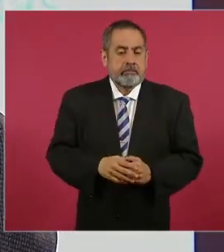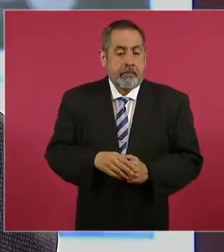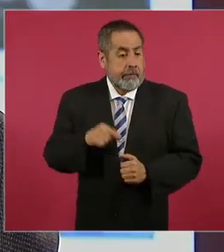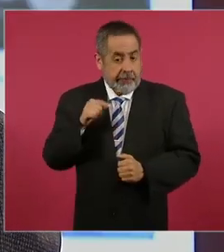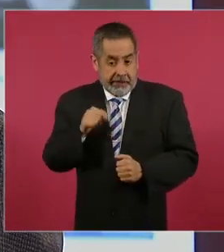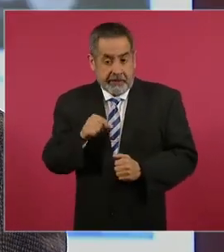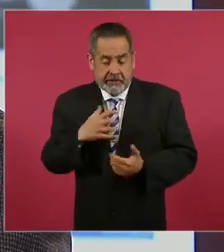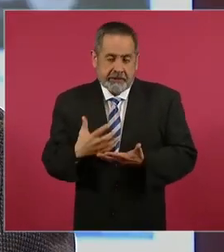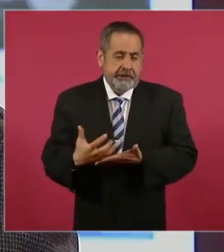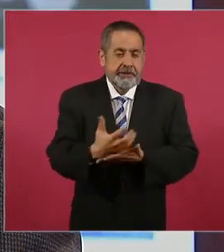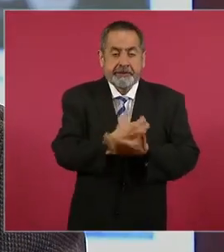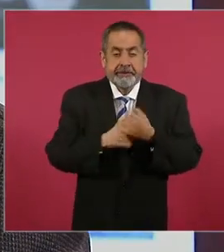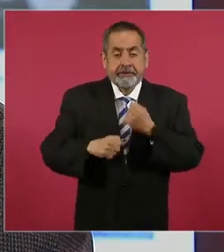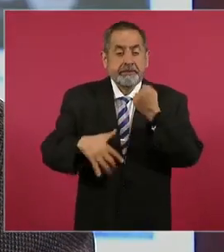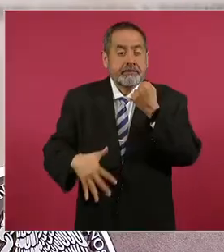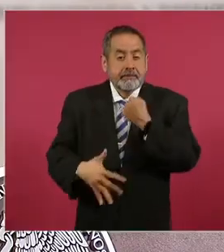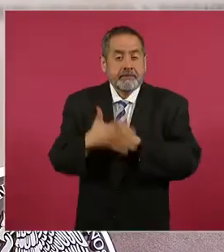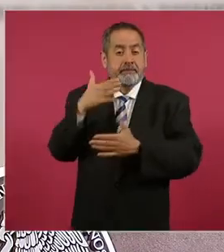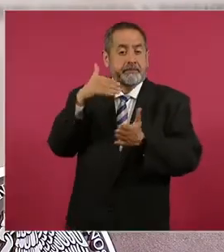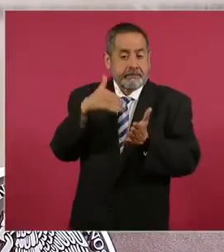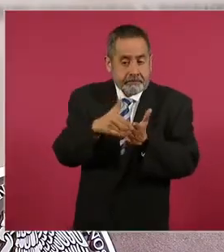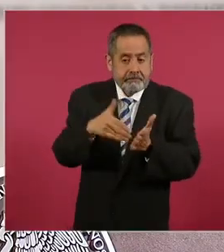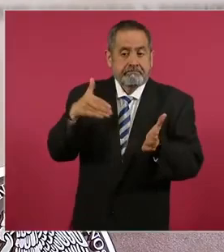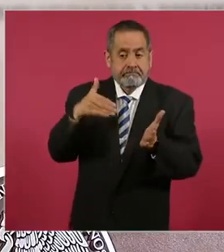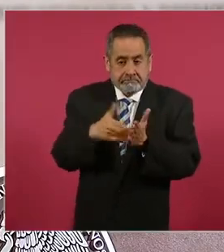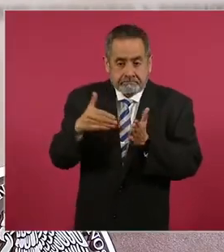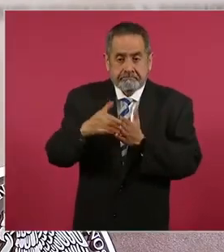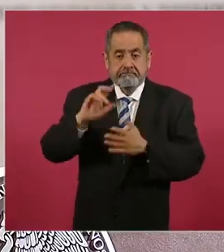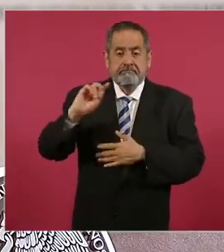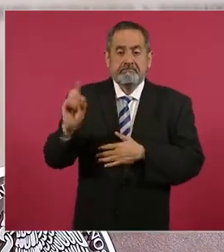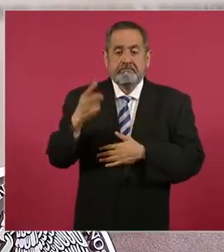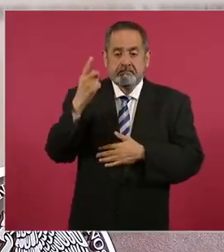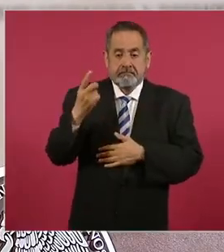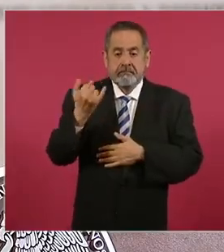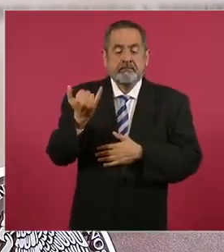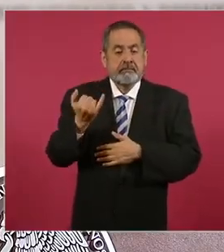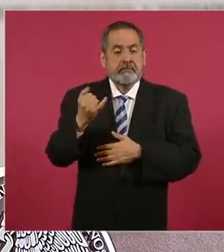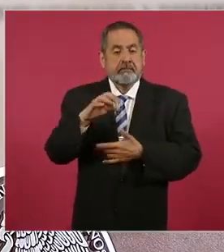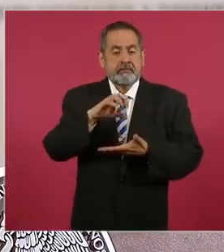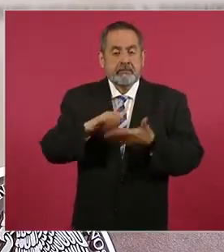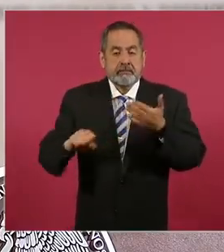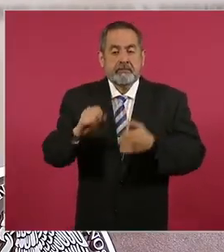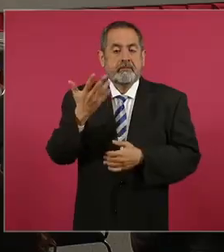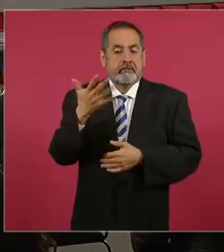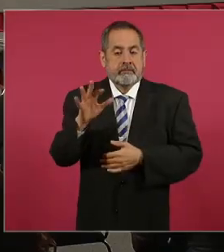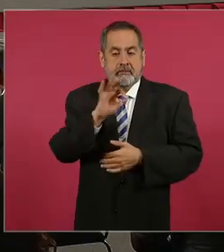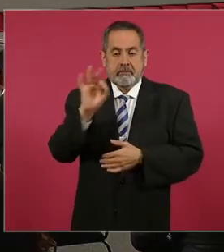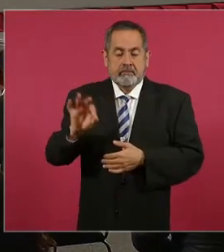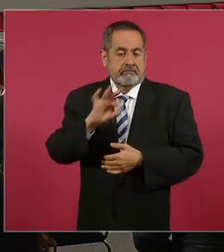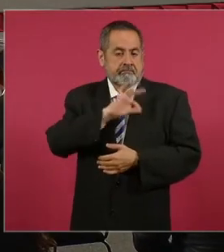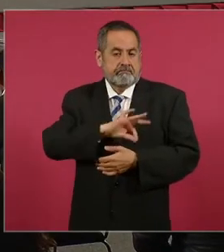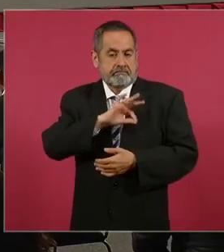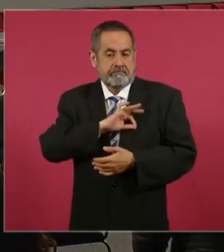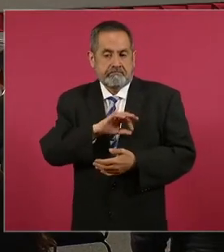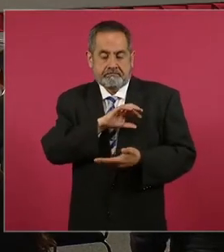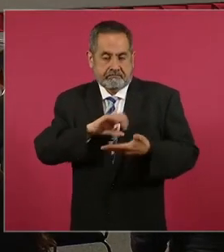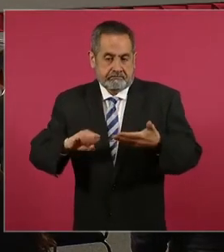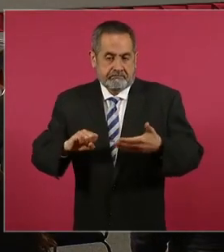ingresos de más de 15 mil millones de dólares y el 10% de las ganancias.